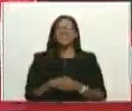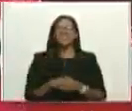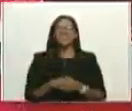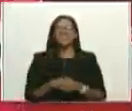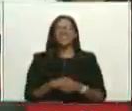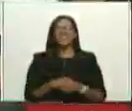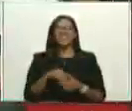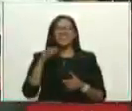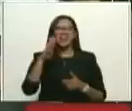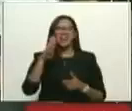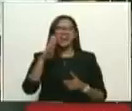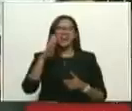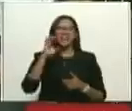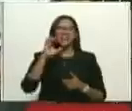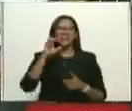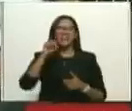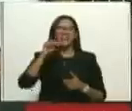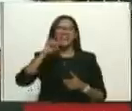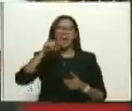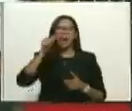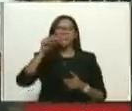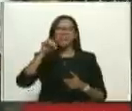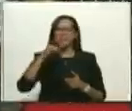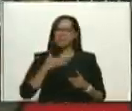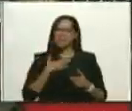a mi candidato.